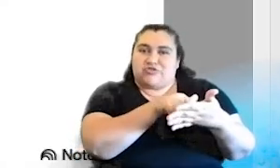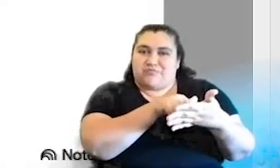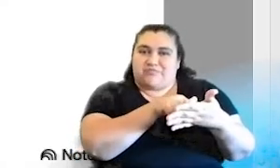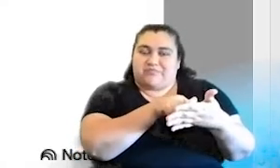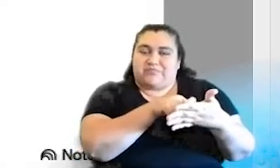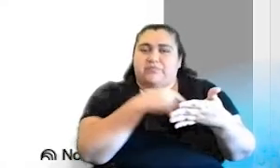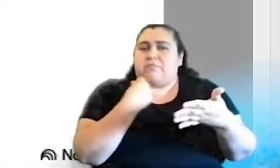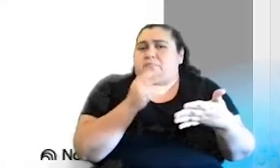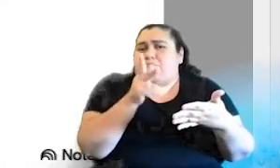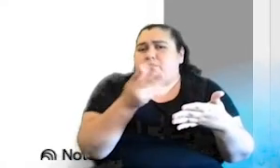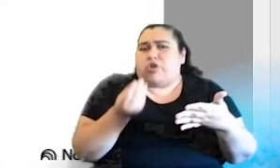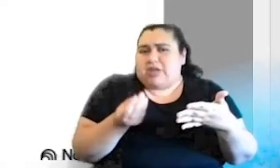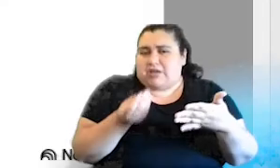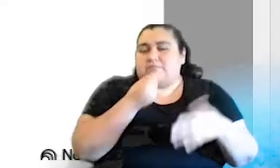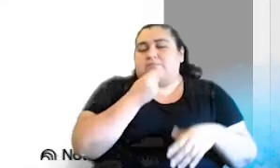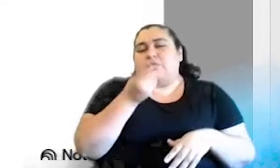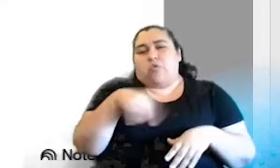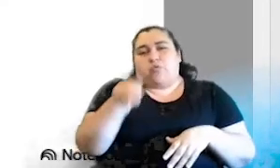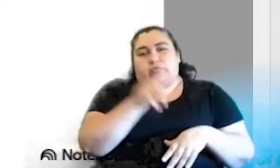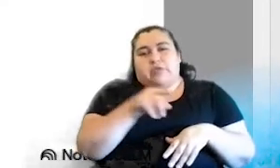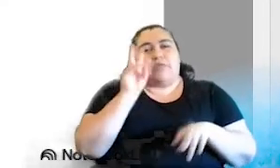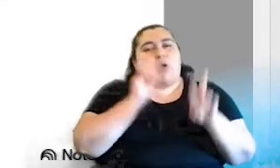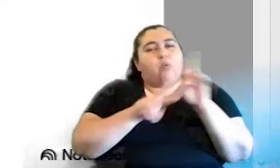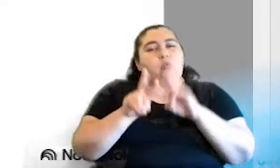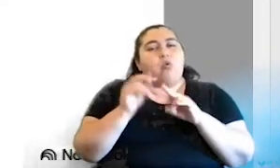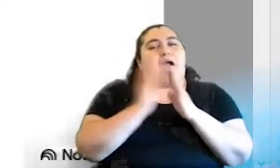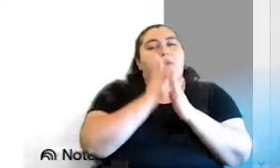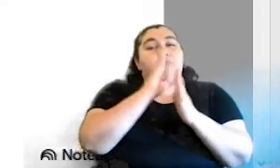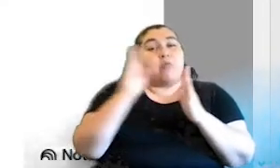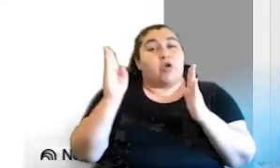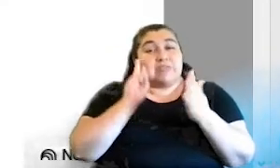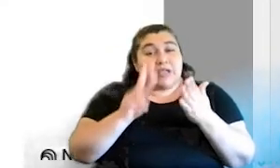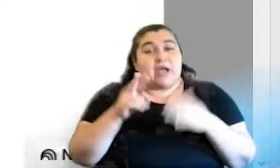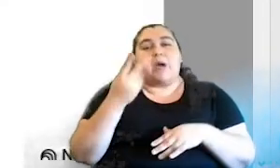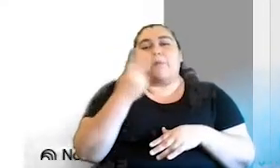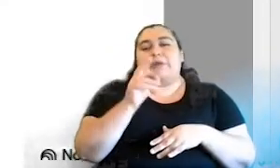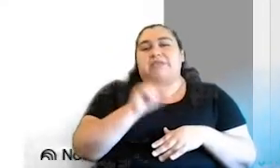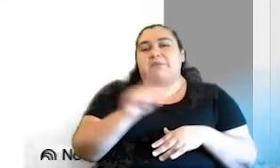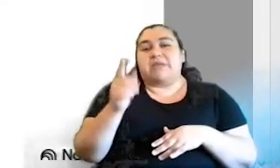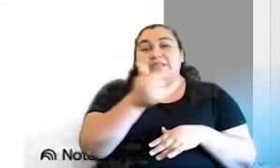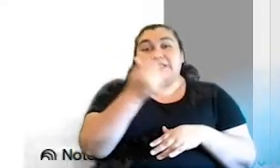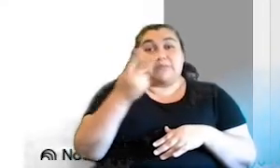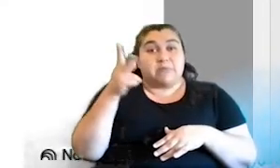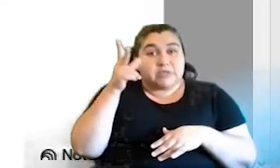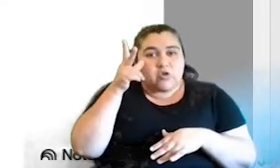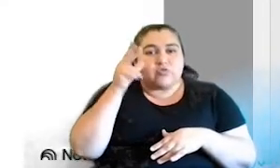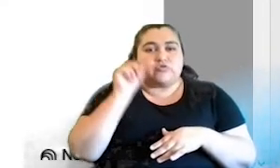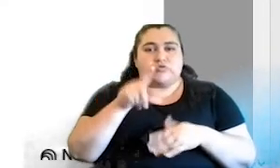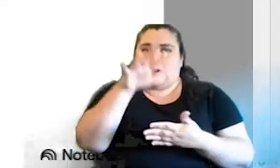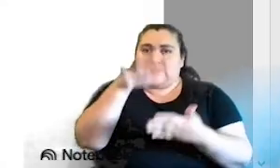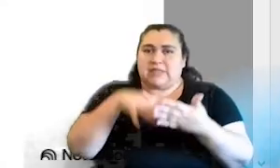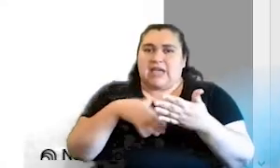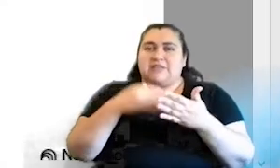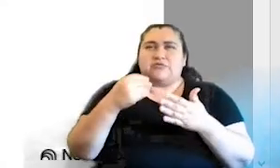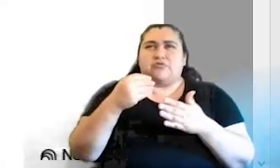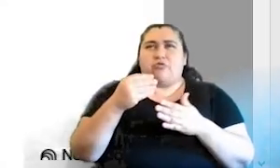digo esto? Porque ustedes van a tener, si uno lo busca en biblioteca electrónica, la ley 20.628, tienen un texto ordenado en el